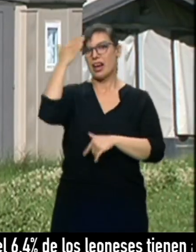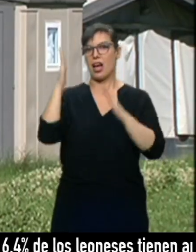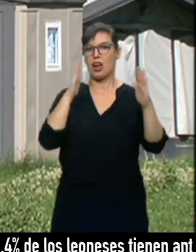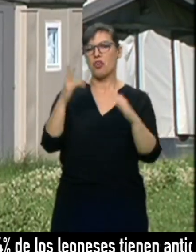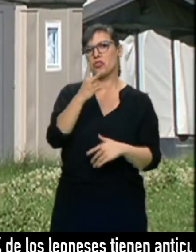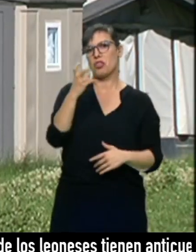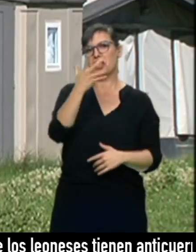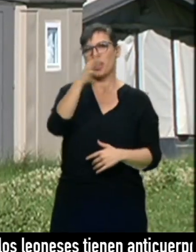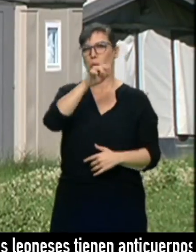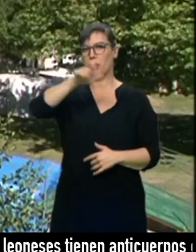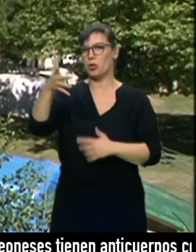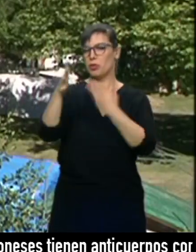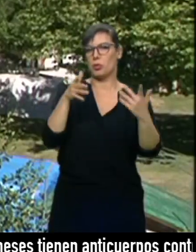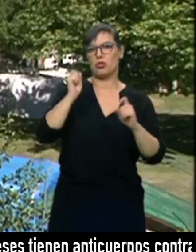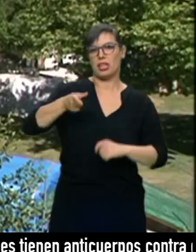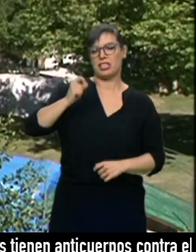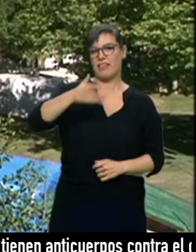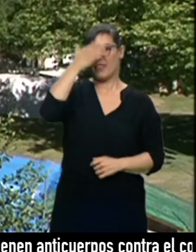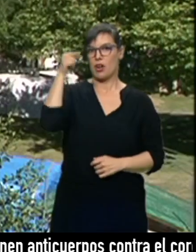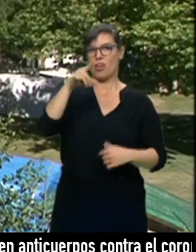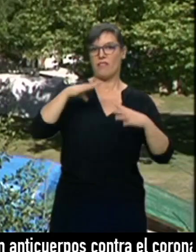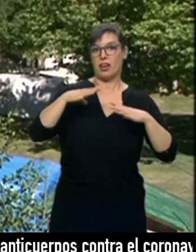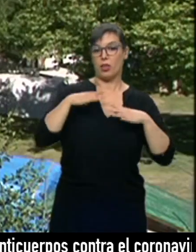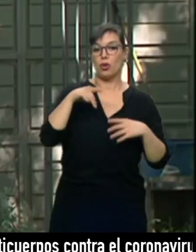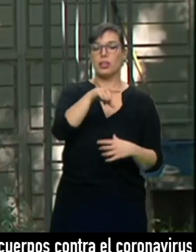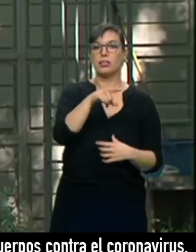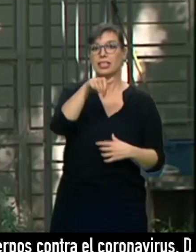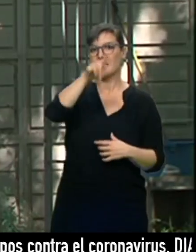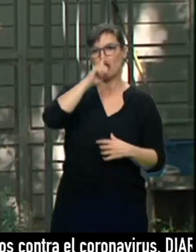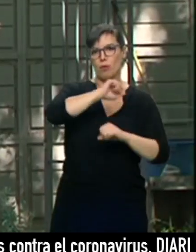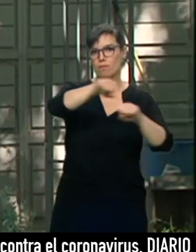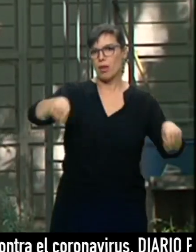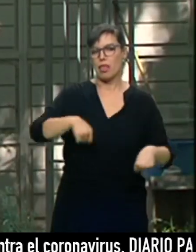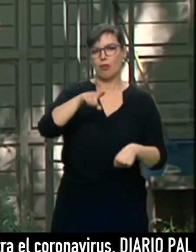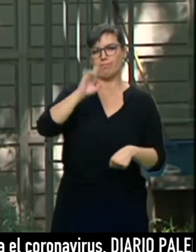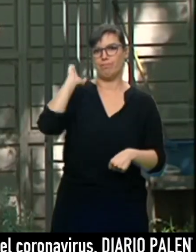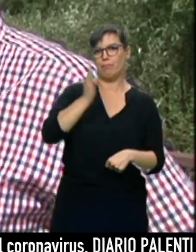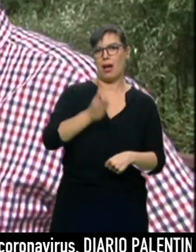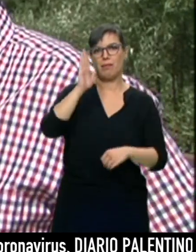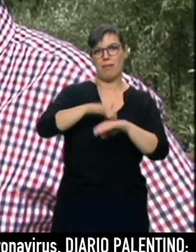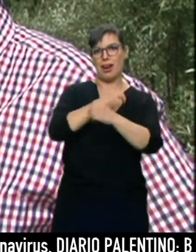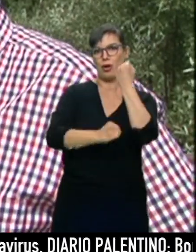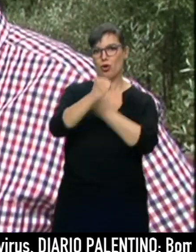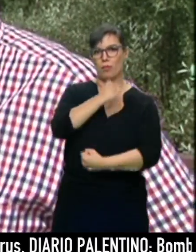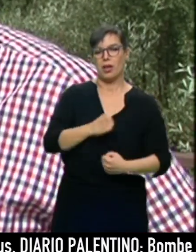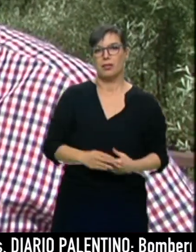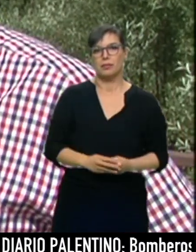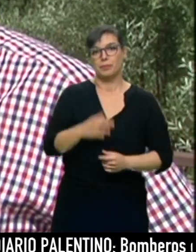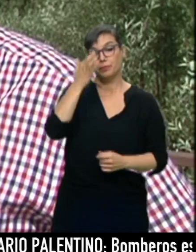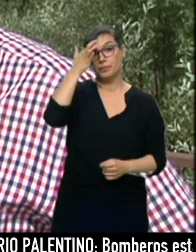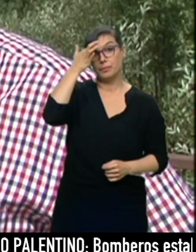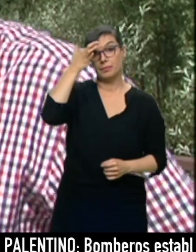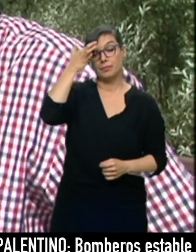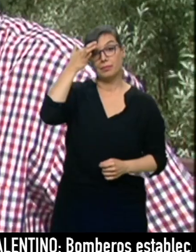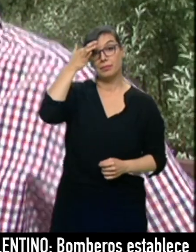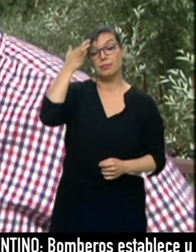de 250 personas. Este año estará vacío, un varapalo para la economía de la localidad. El camping deja dinero también, o sea